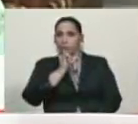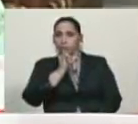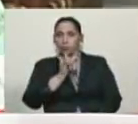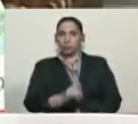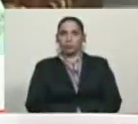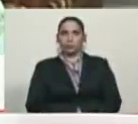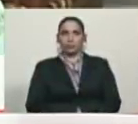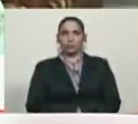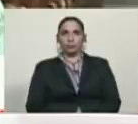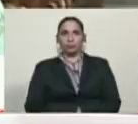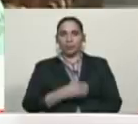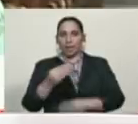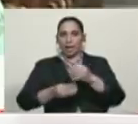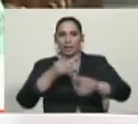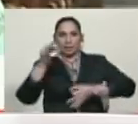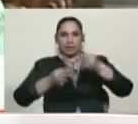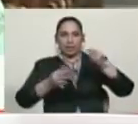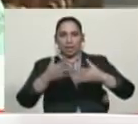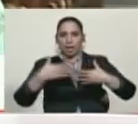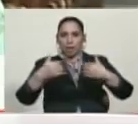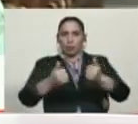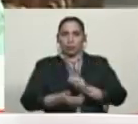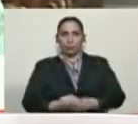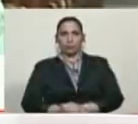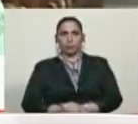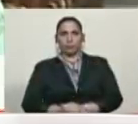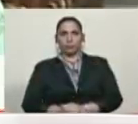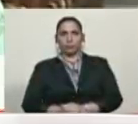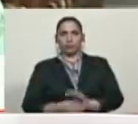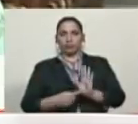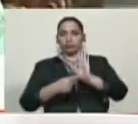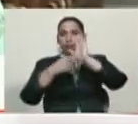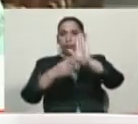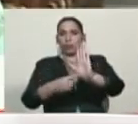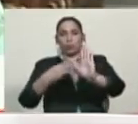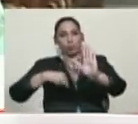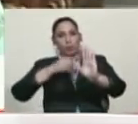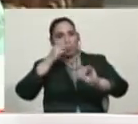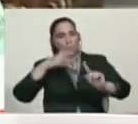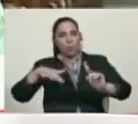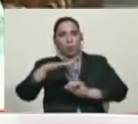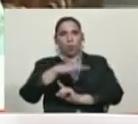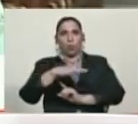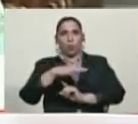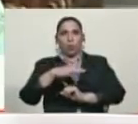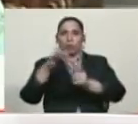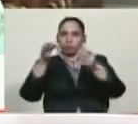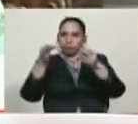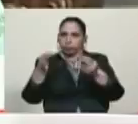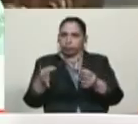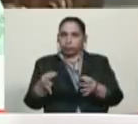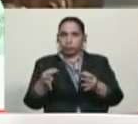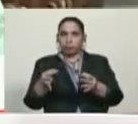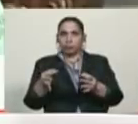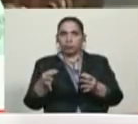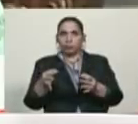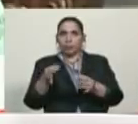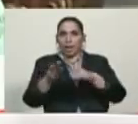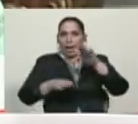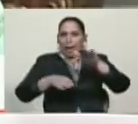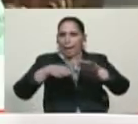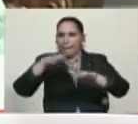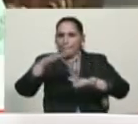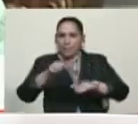hacer una jornada de salud para mostrarle a nuestro pueblo precisamente los avances